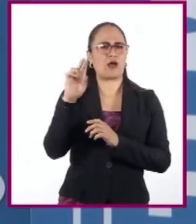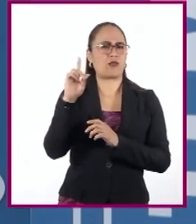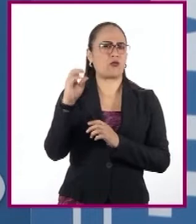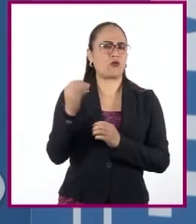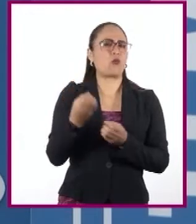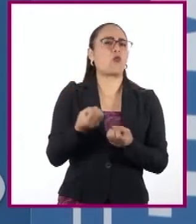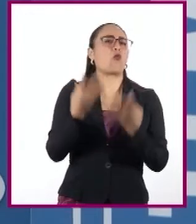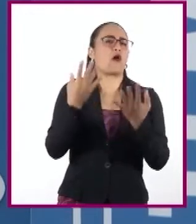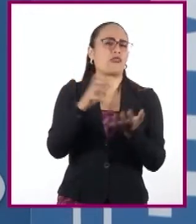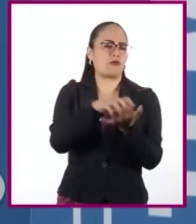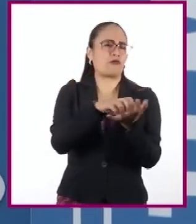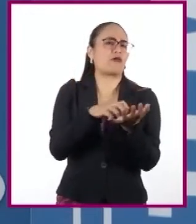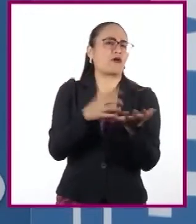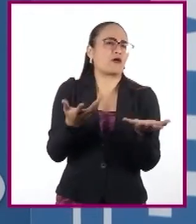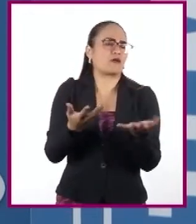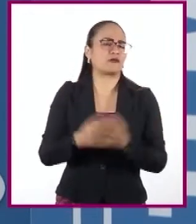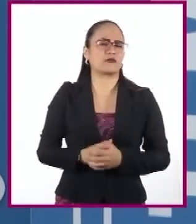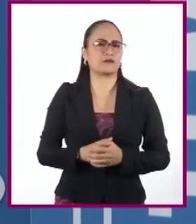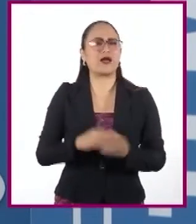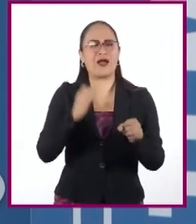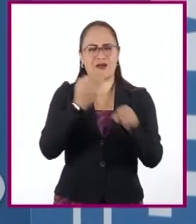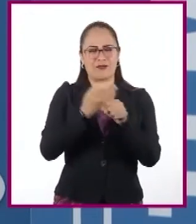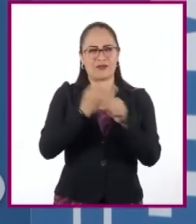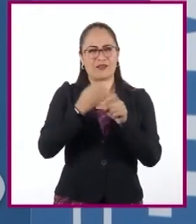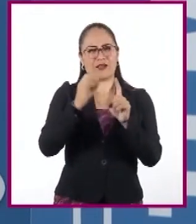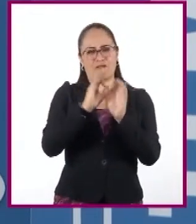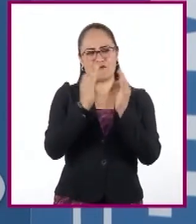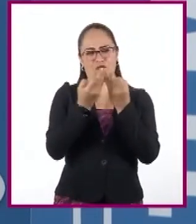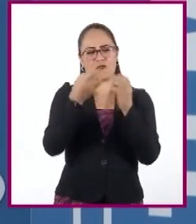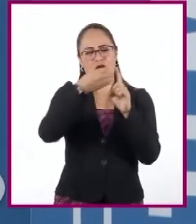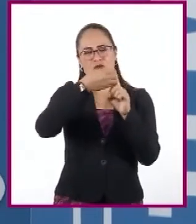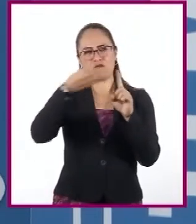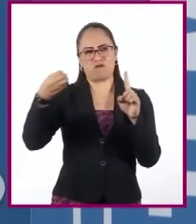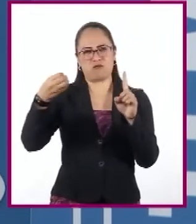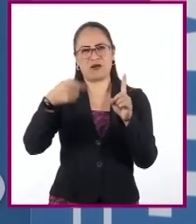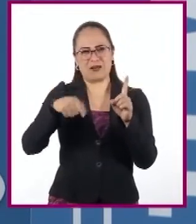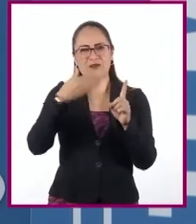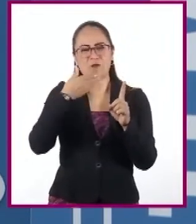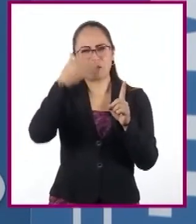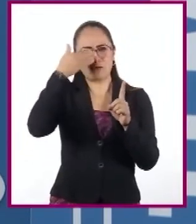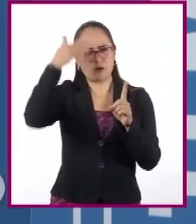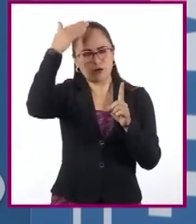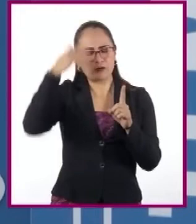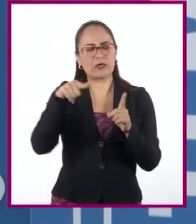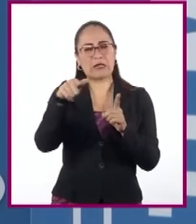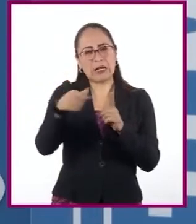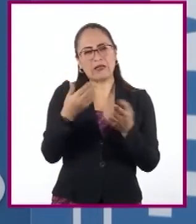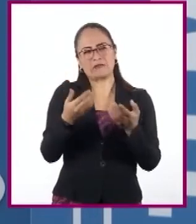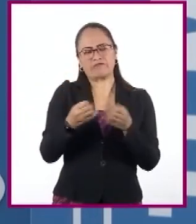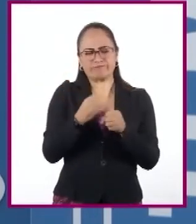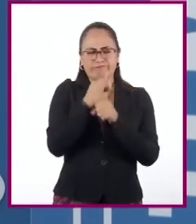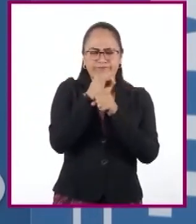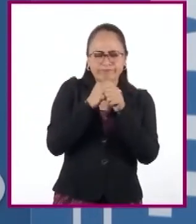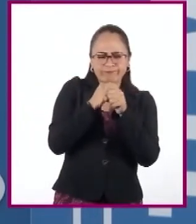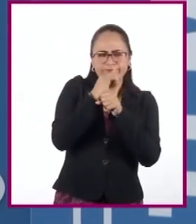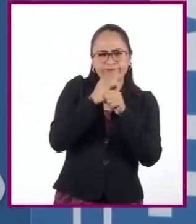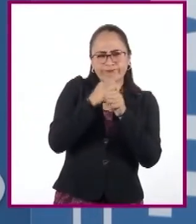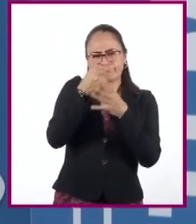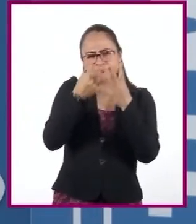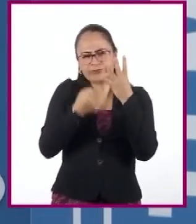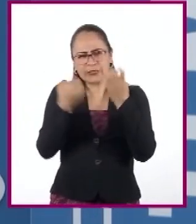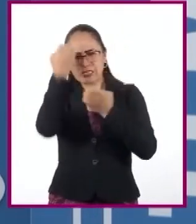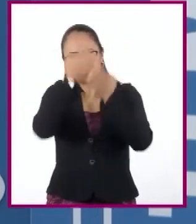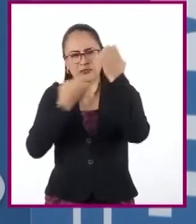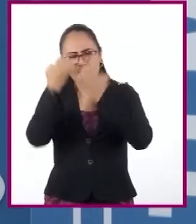Generemos una expresión algebraica que modele esta situación. Al hacer el análisis, se observa que en el problema